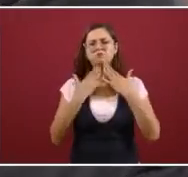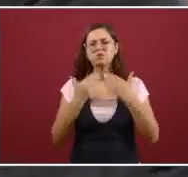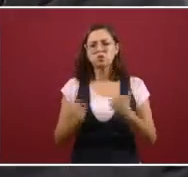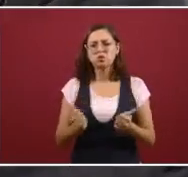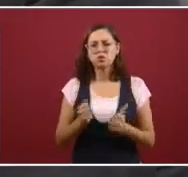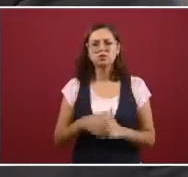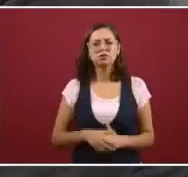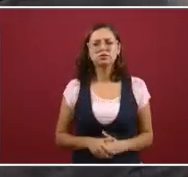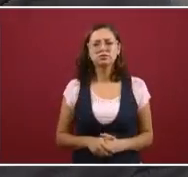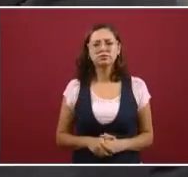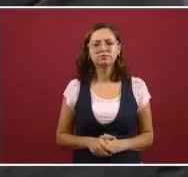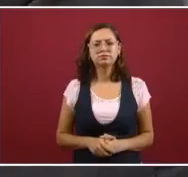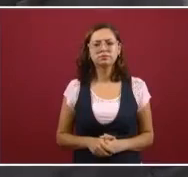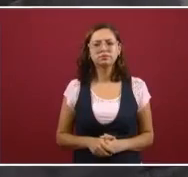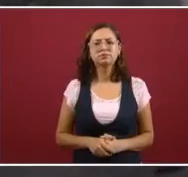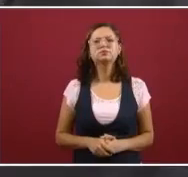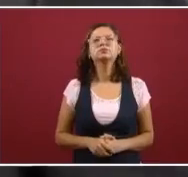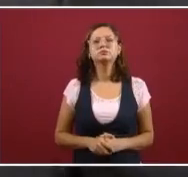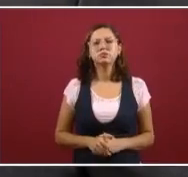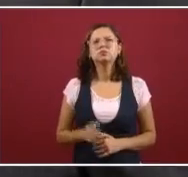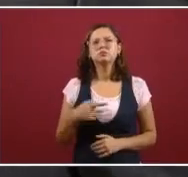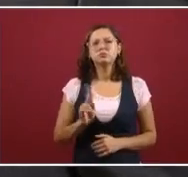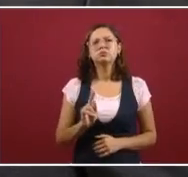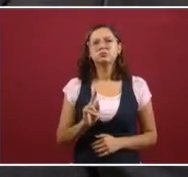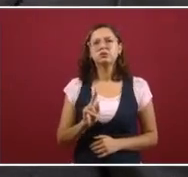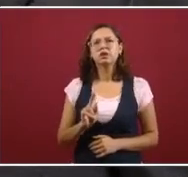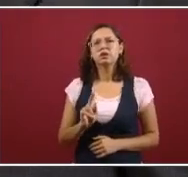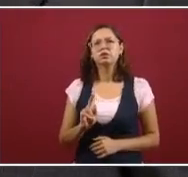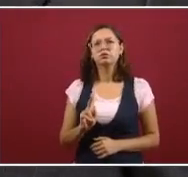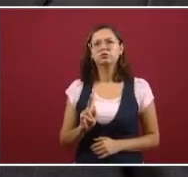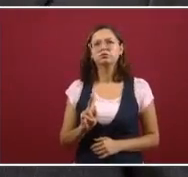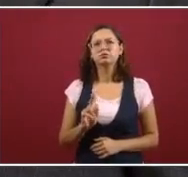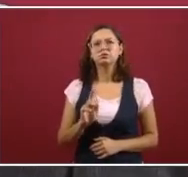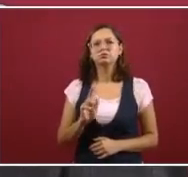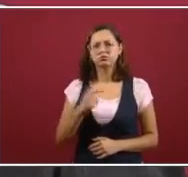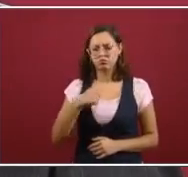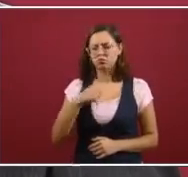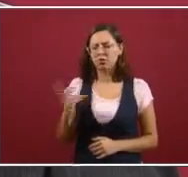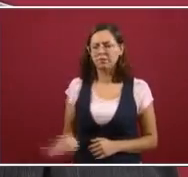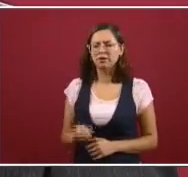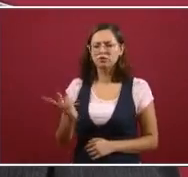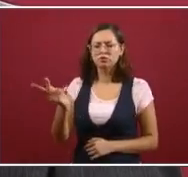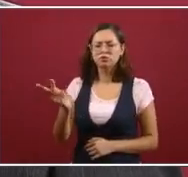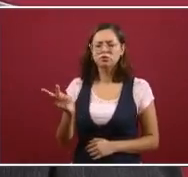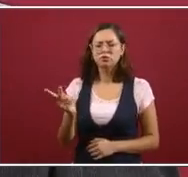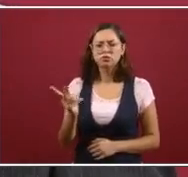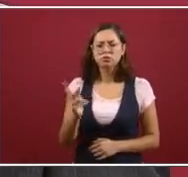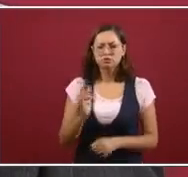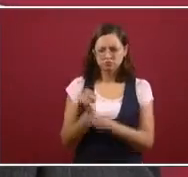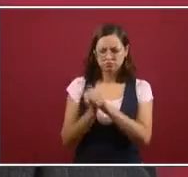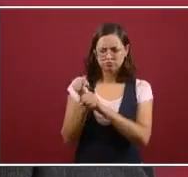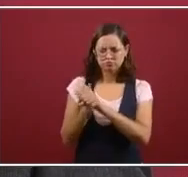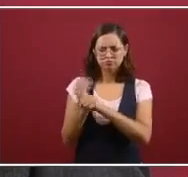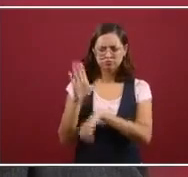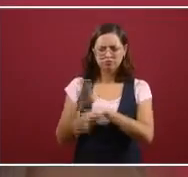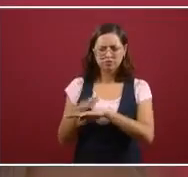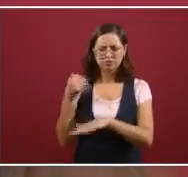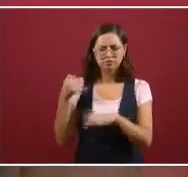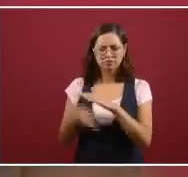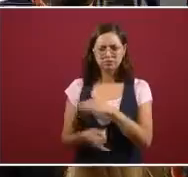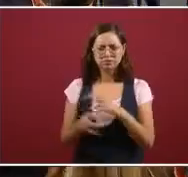De todas maneras, voy a preguntar y a indagar sobre este